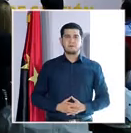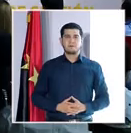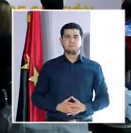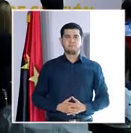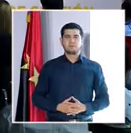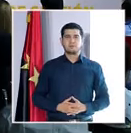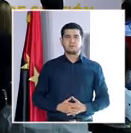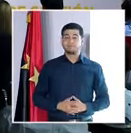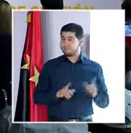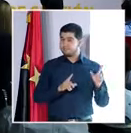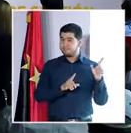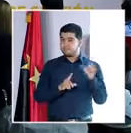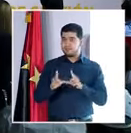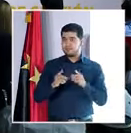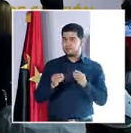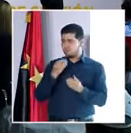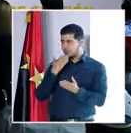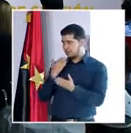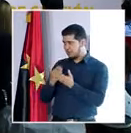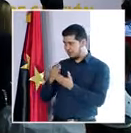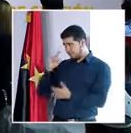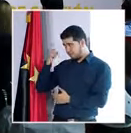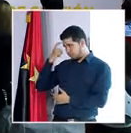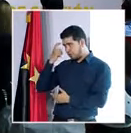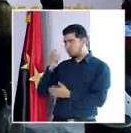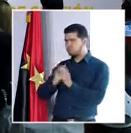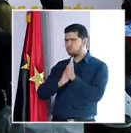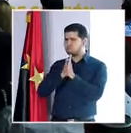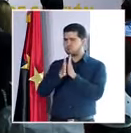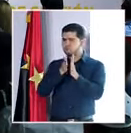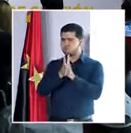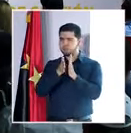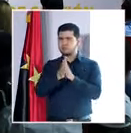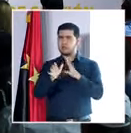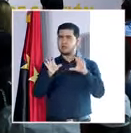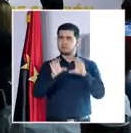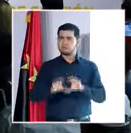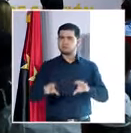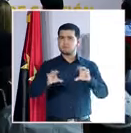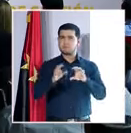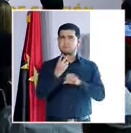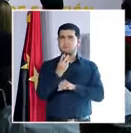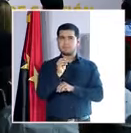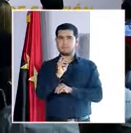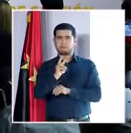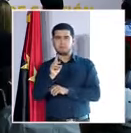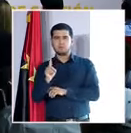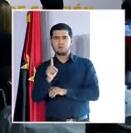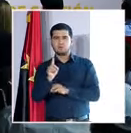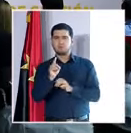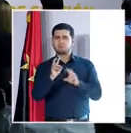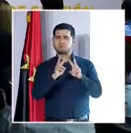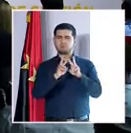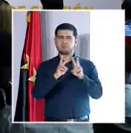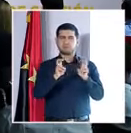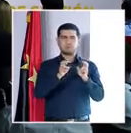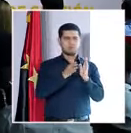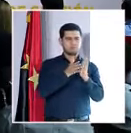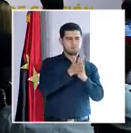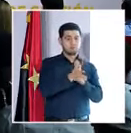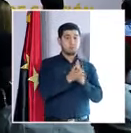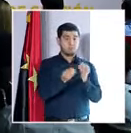Al señor gobernador, muchísimas gracias por este informe de gestión 2020-2021 enmarcado en nuestra rendición pública de